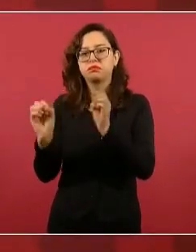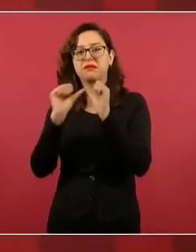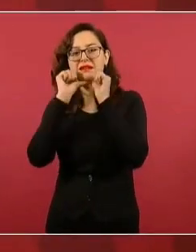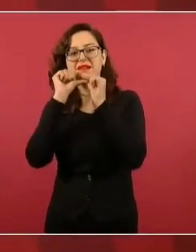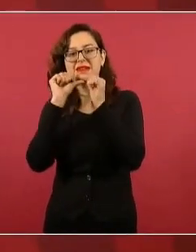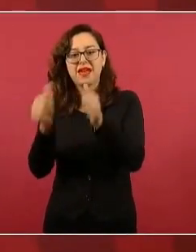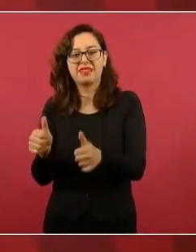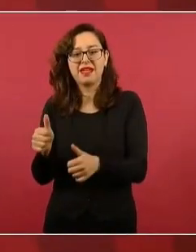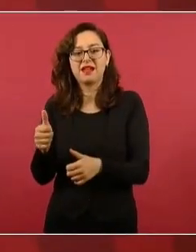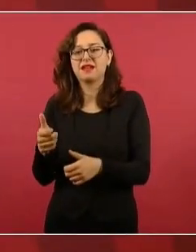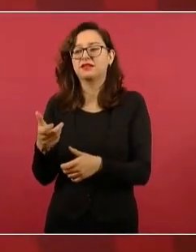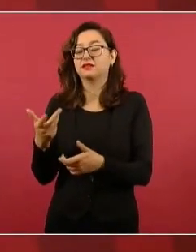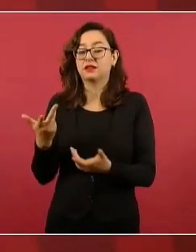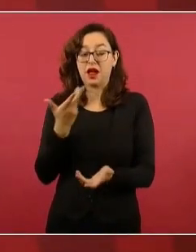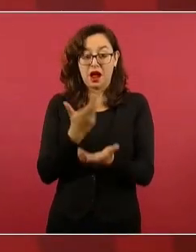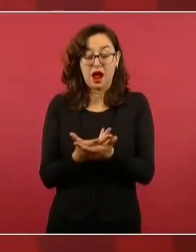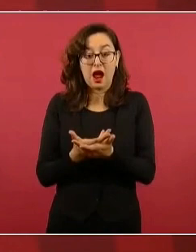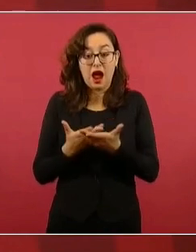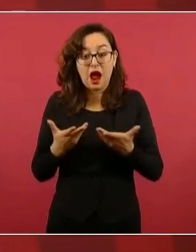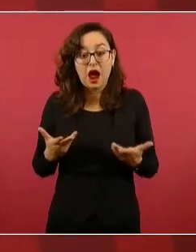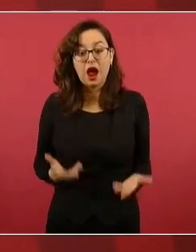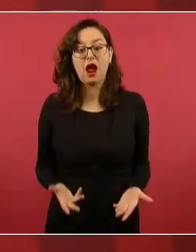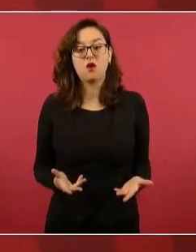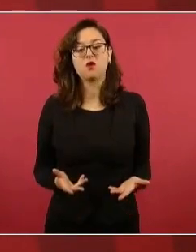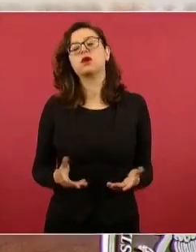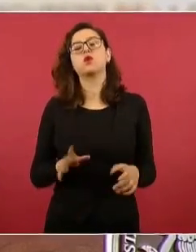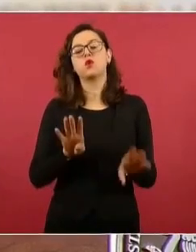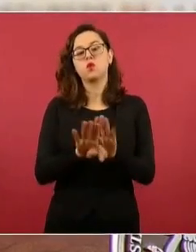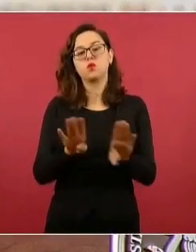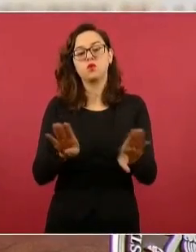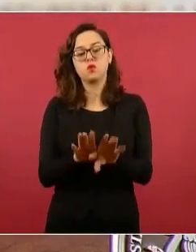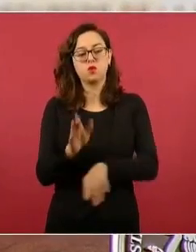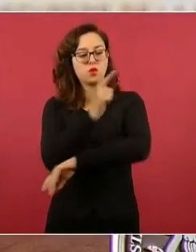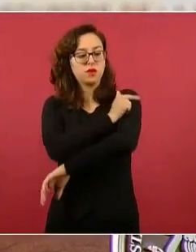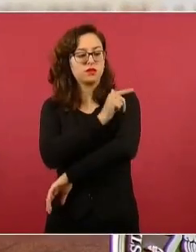elementos operativos que ya están